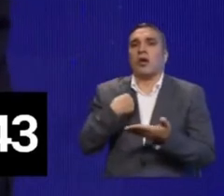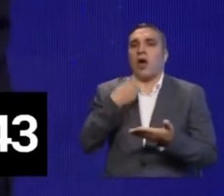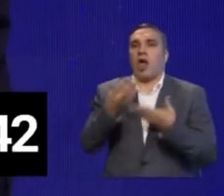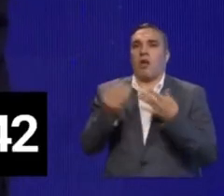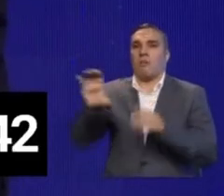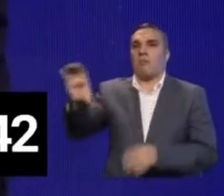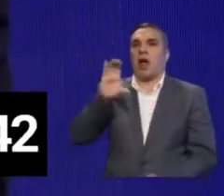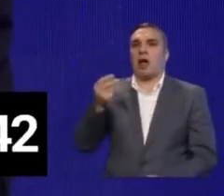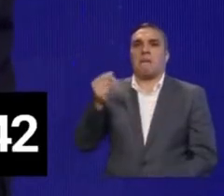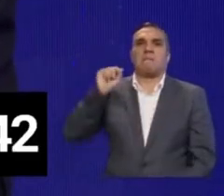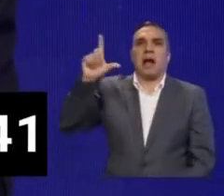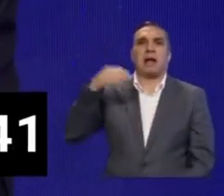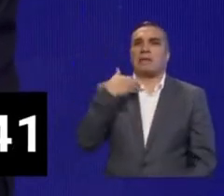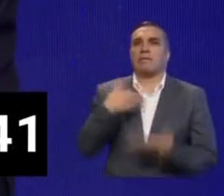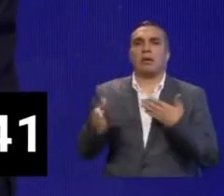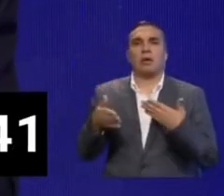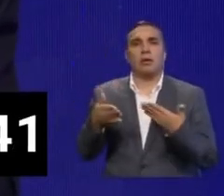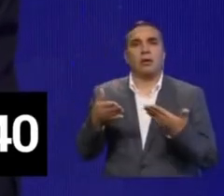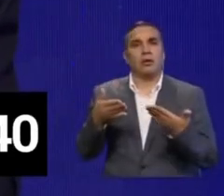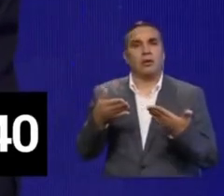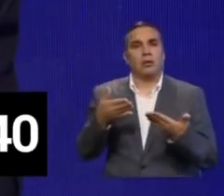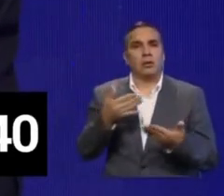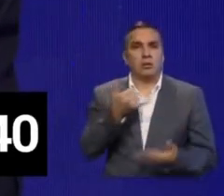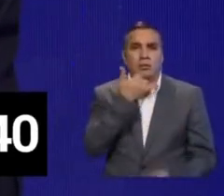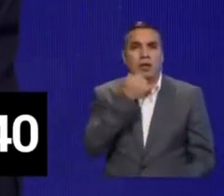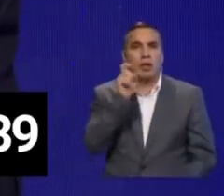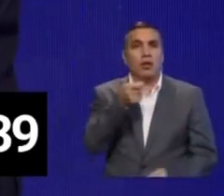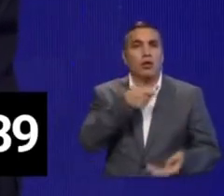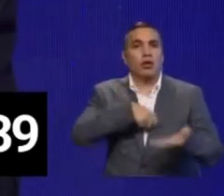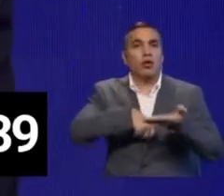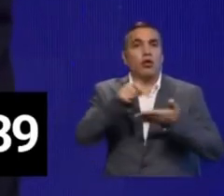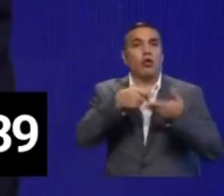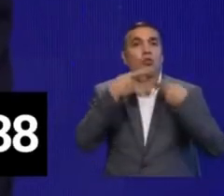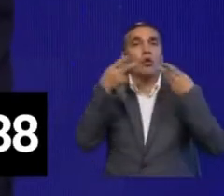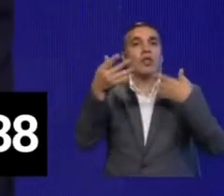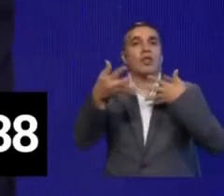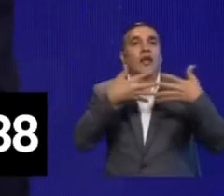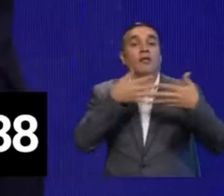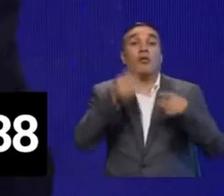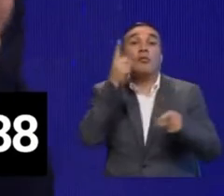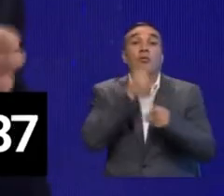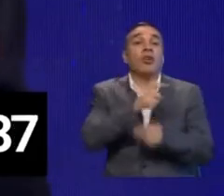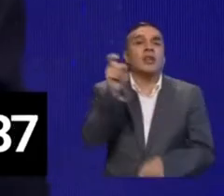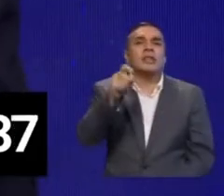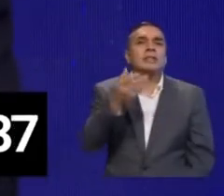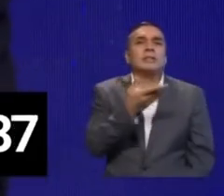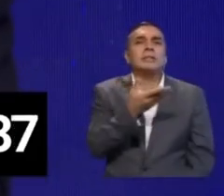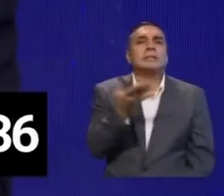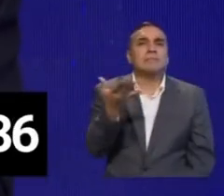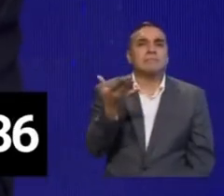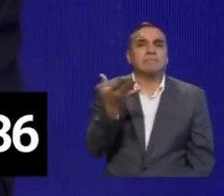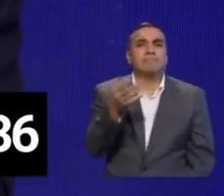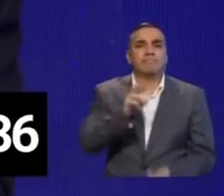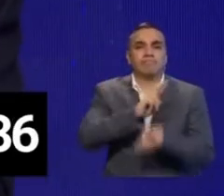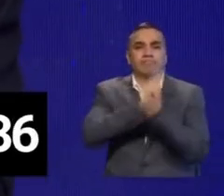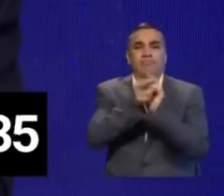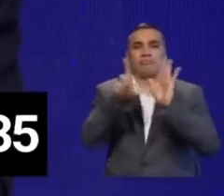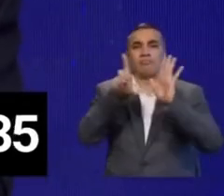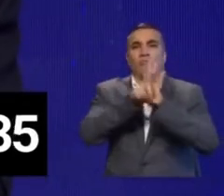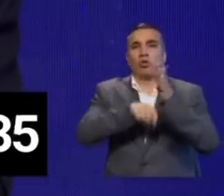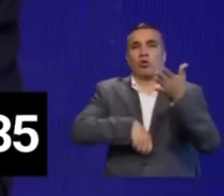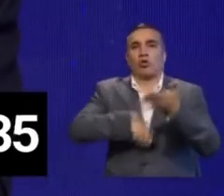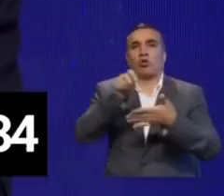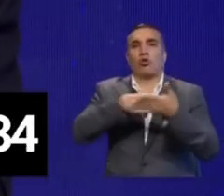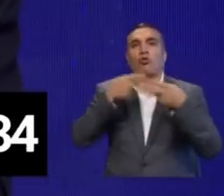quiera y al precio que le dé la gana. Tiene que haber una contratación pública transparente. Para eso es necesario, además, reformar la ley de